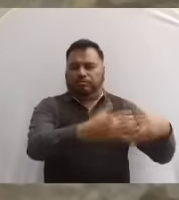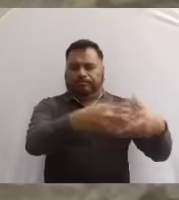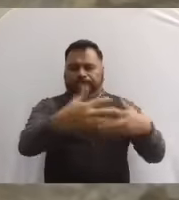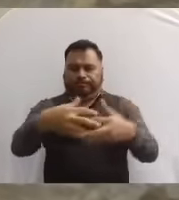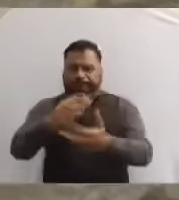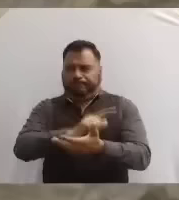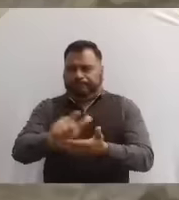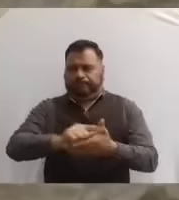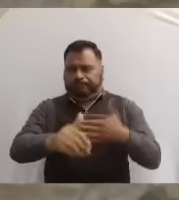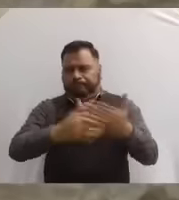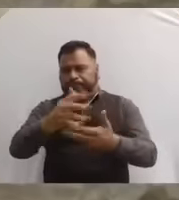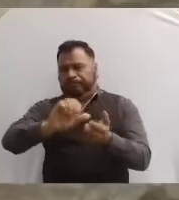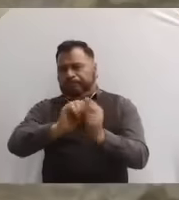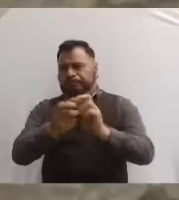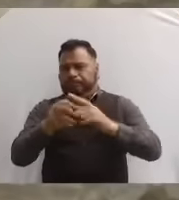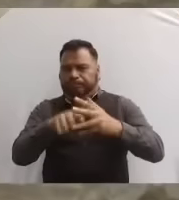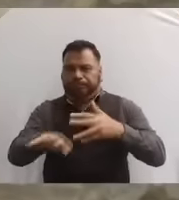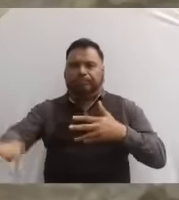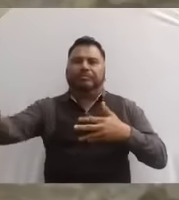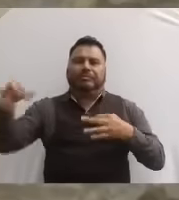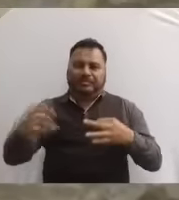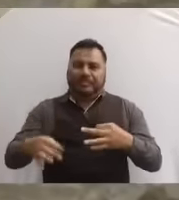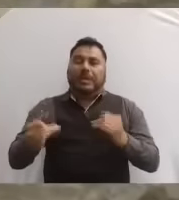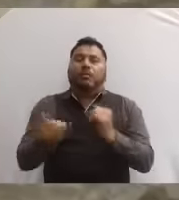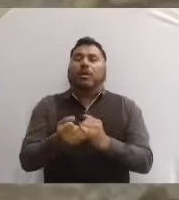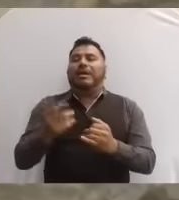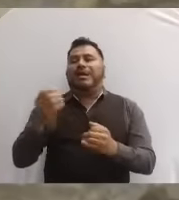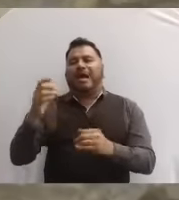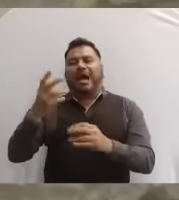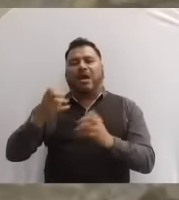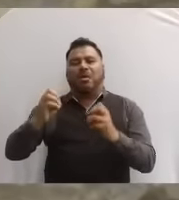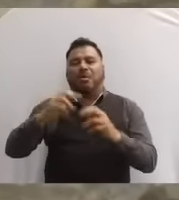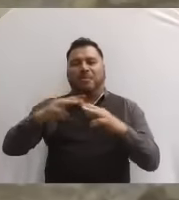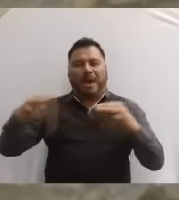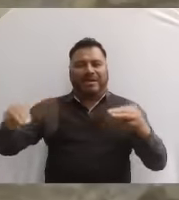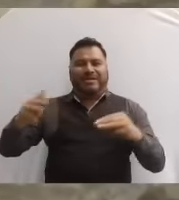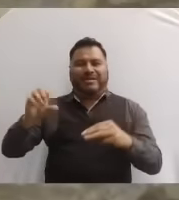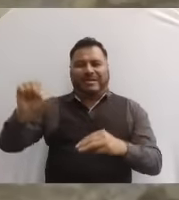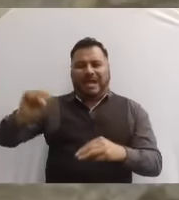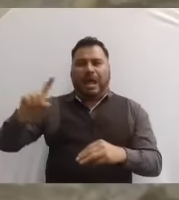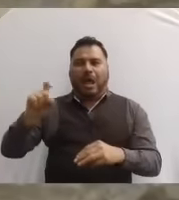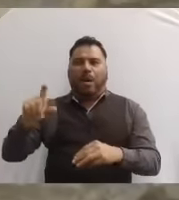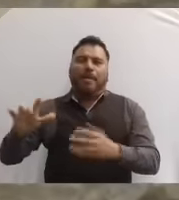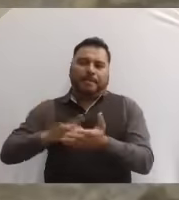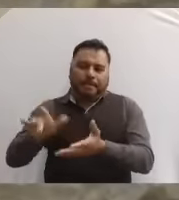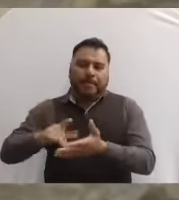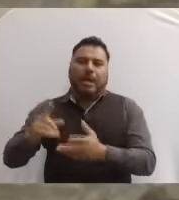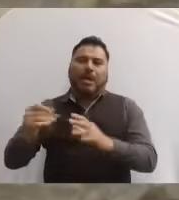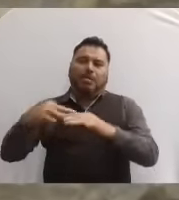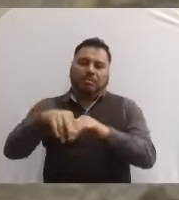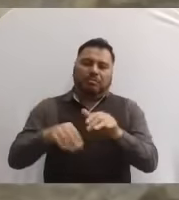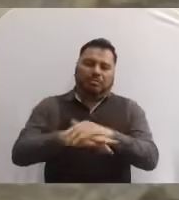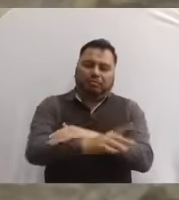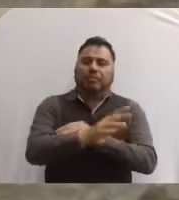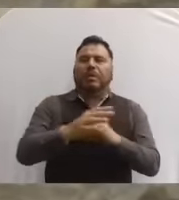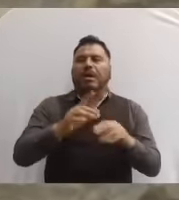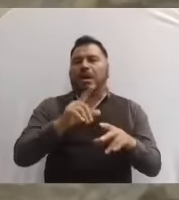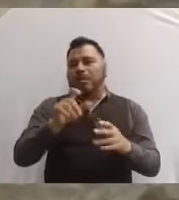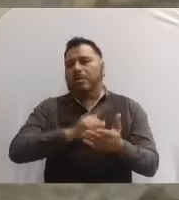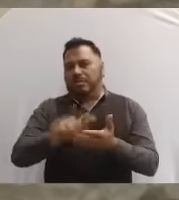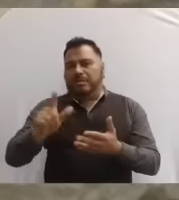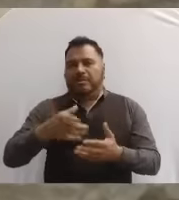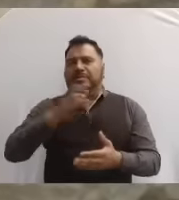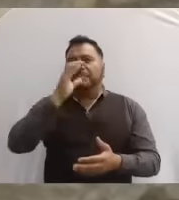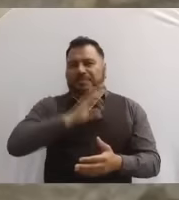el medio ambiente como la desalinización, vamos a apoyar para que haya agua potable en Ensenada, en Tijuana